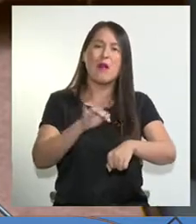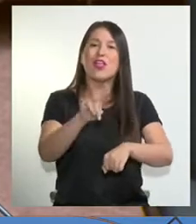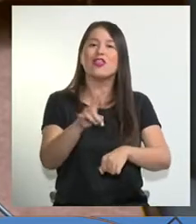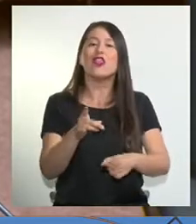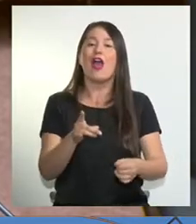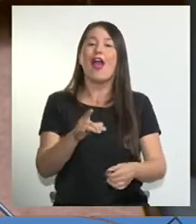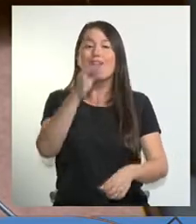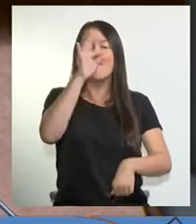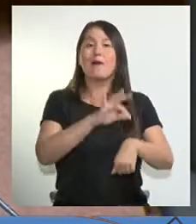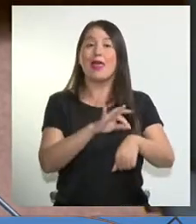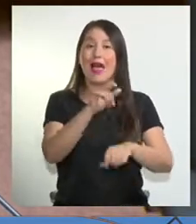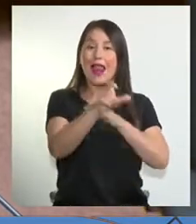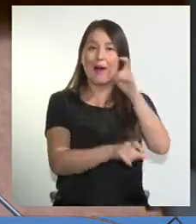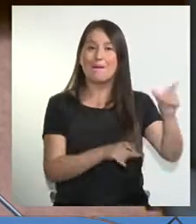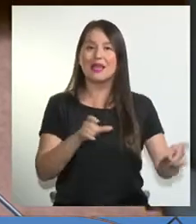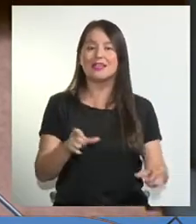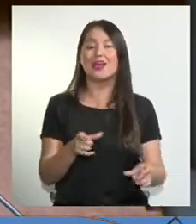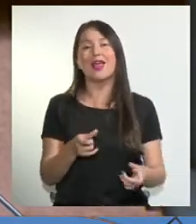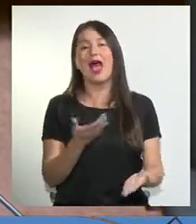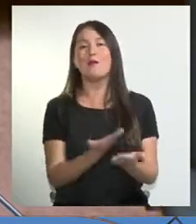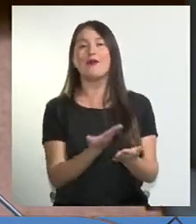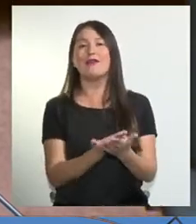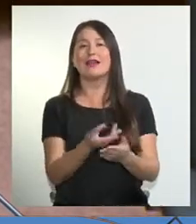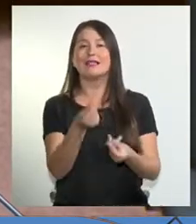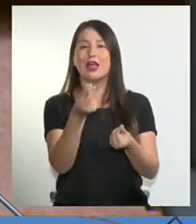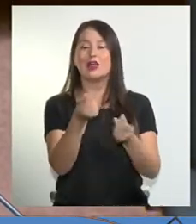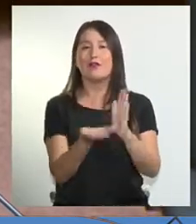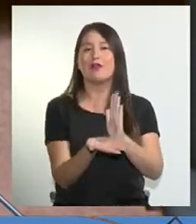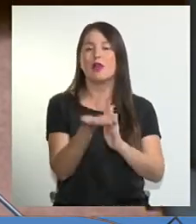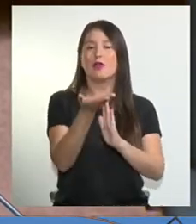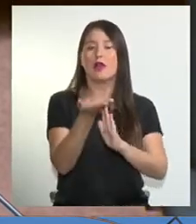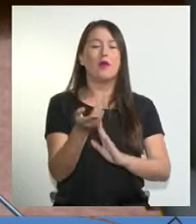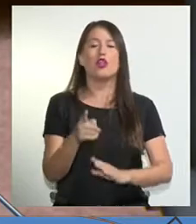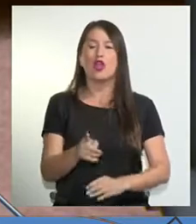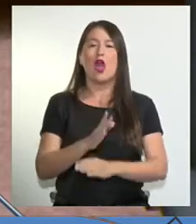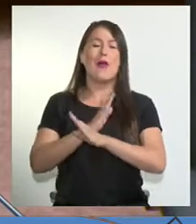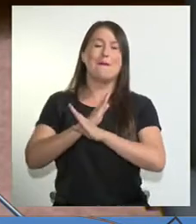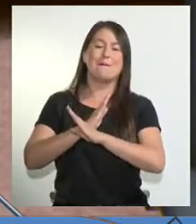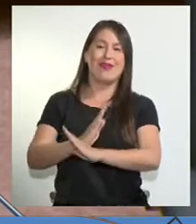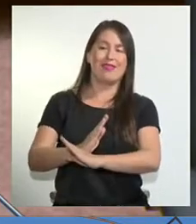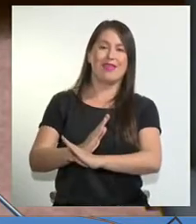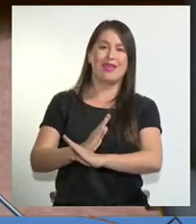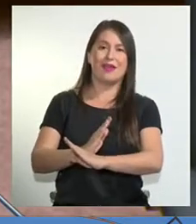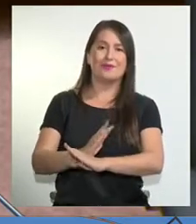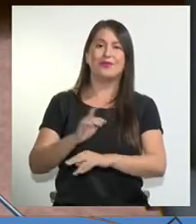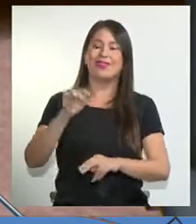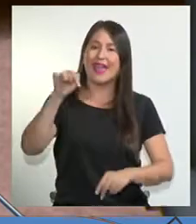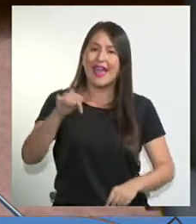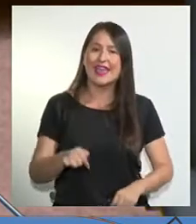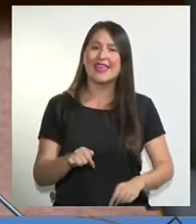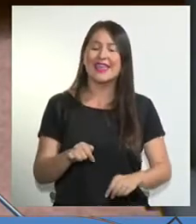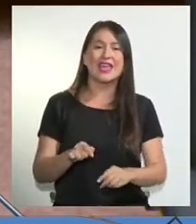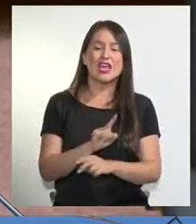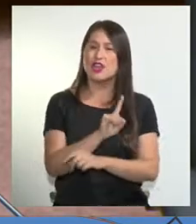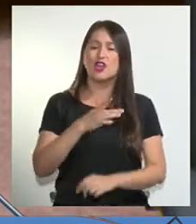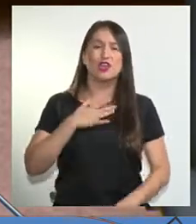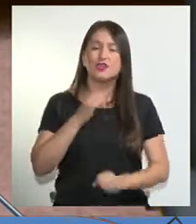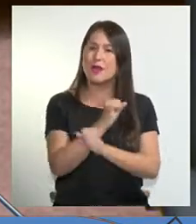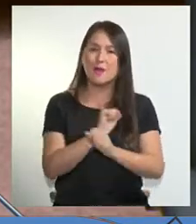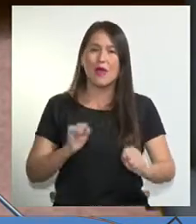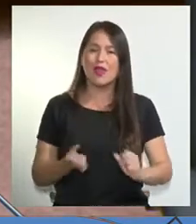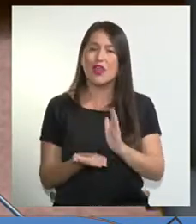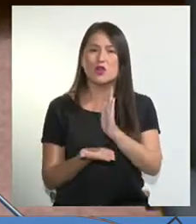personas, y por eso que habíamos planteado la indicación de impedir que aquí se puedan establecer alzas de medicamentos que